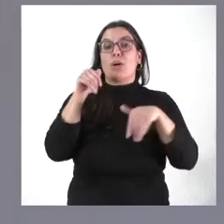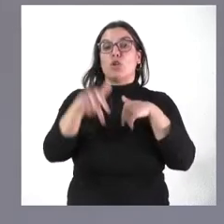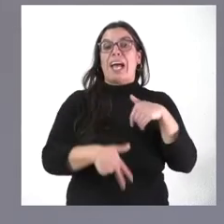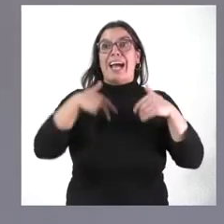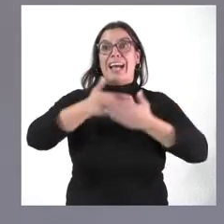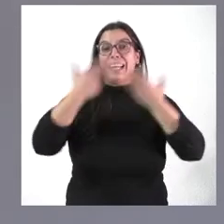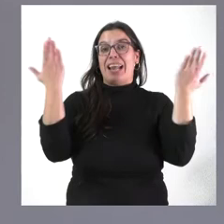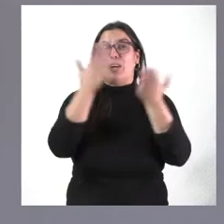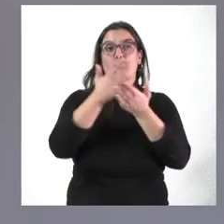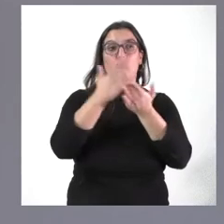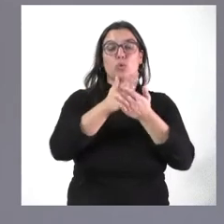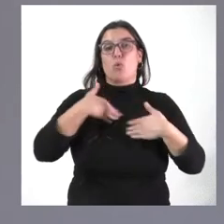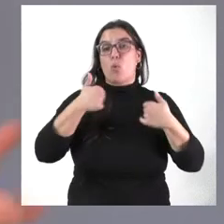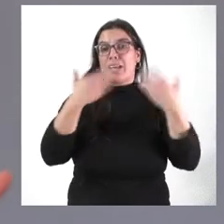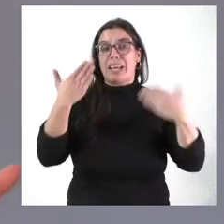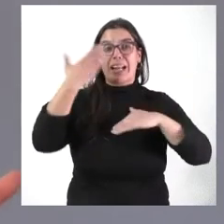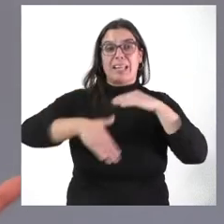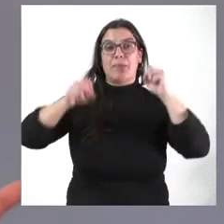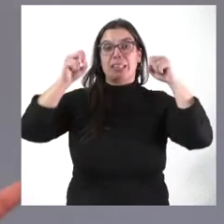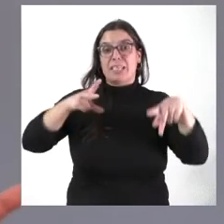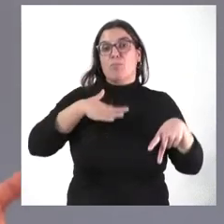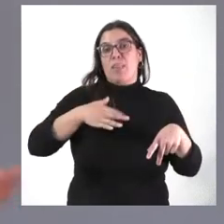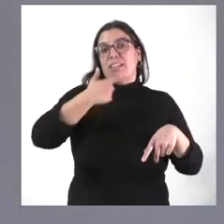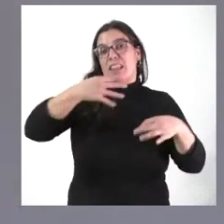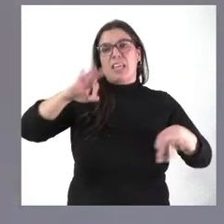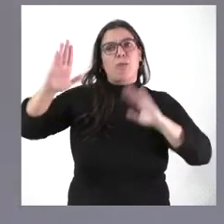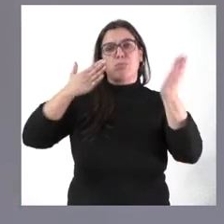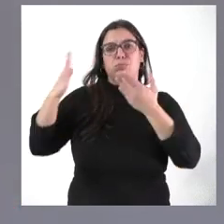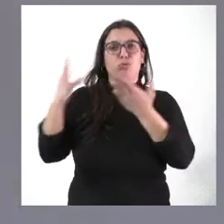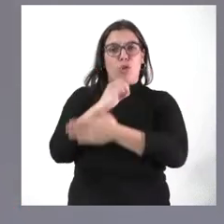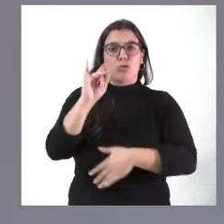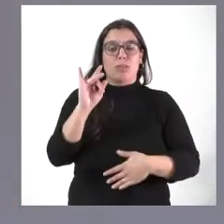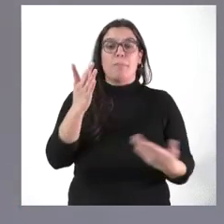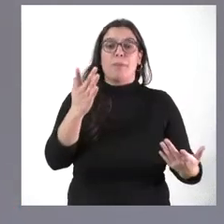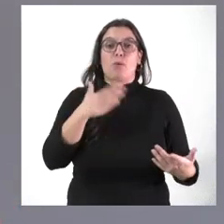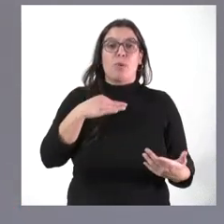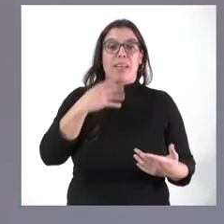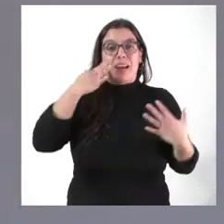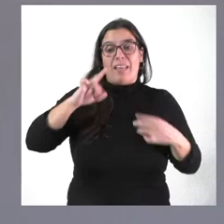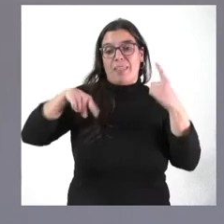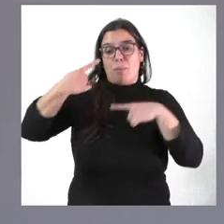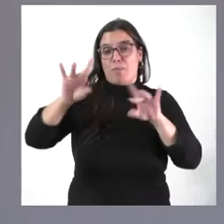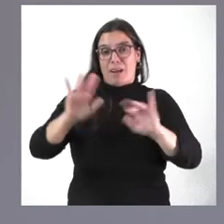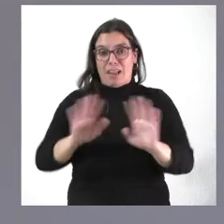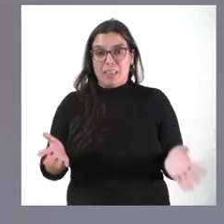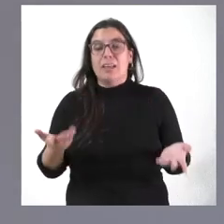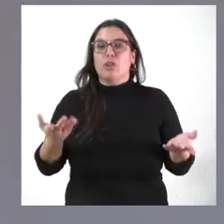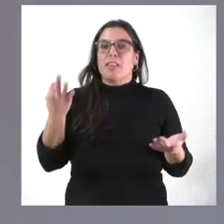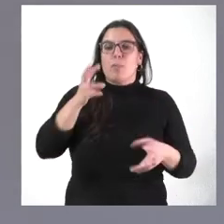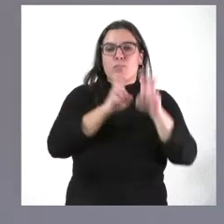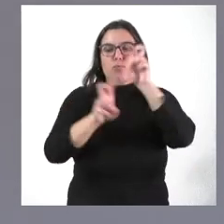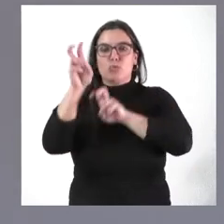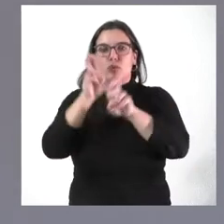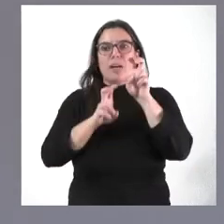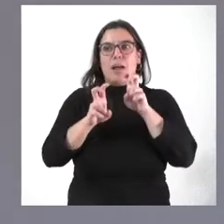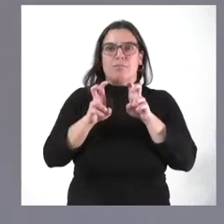tipo de cursos sin ningún tipo de restricción podría ser más sencilla Pero quizá fuera menos eficaz y también tenemos que ir buscando un rato